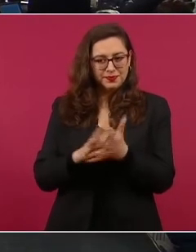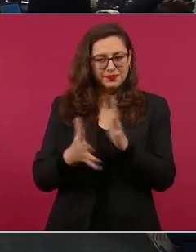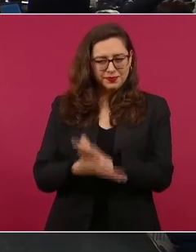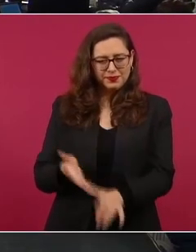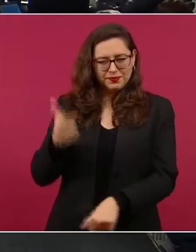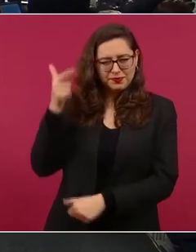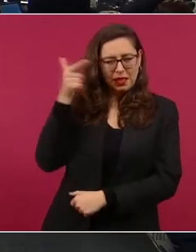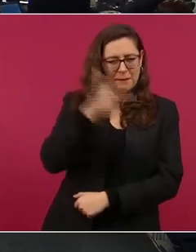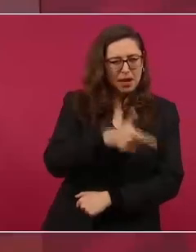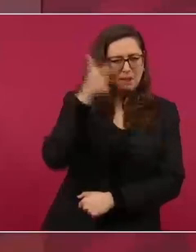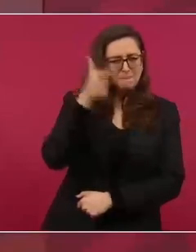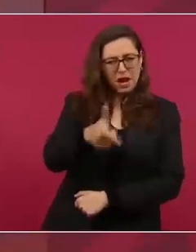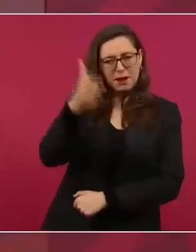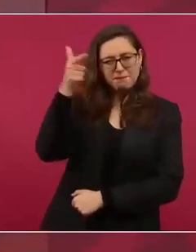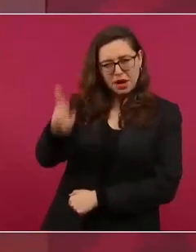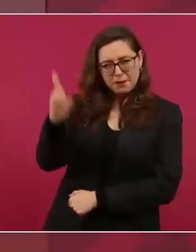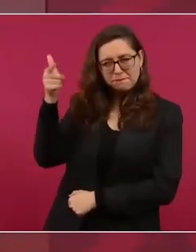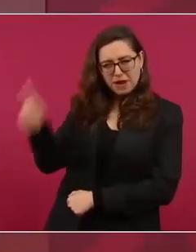gasolina robada